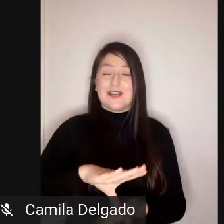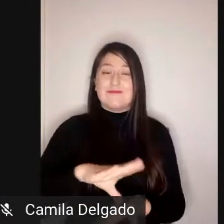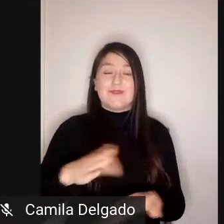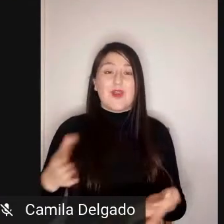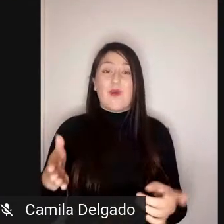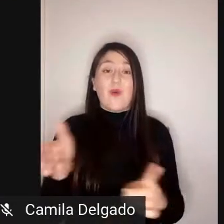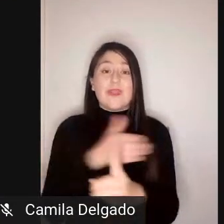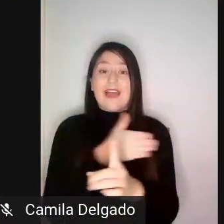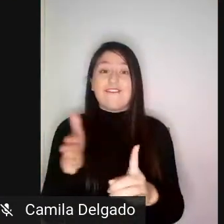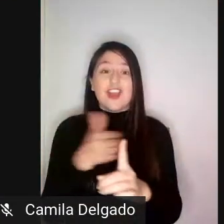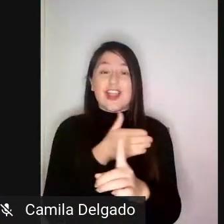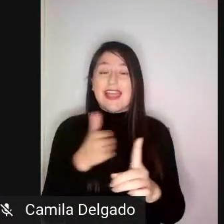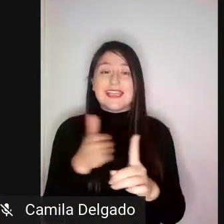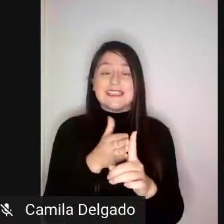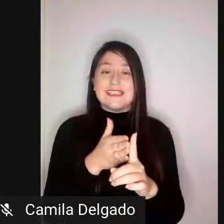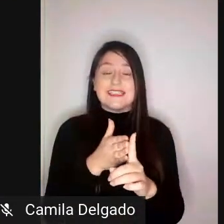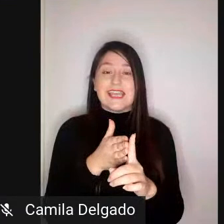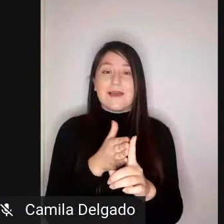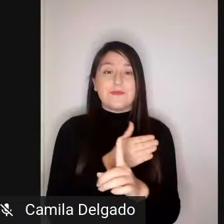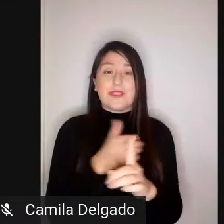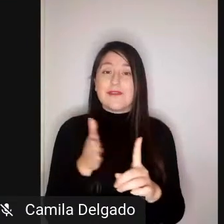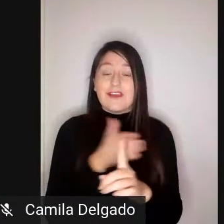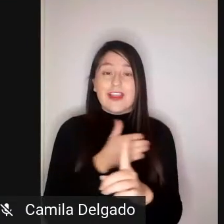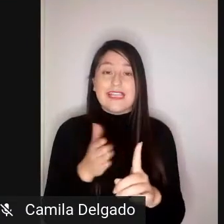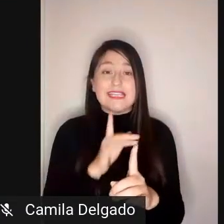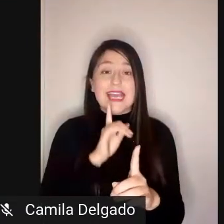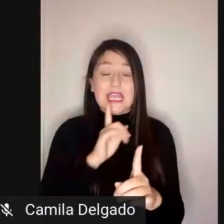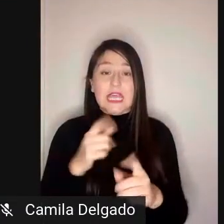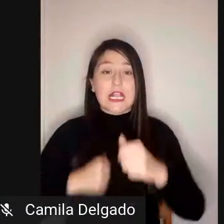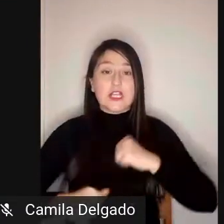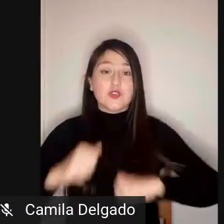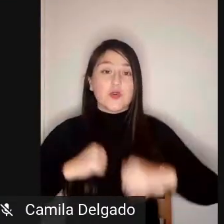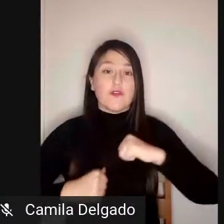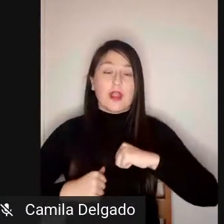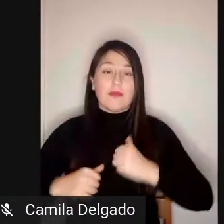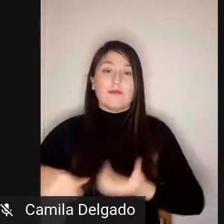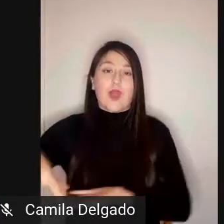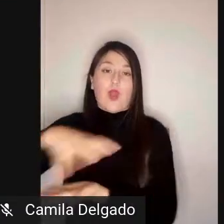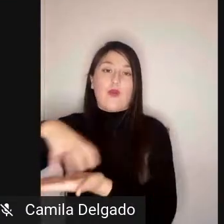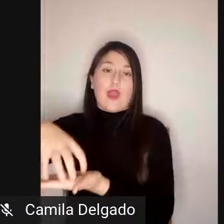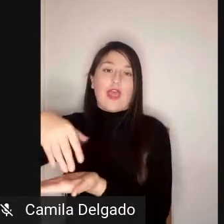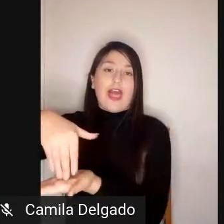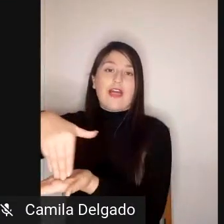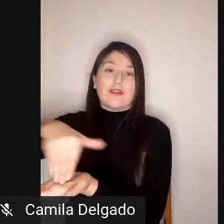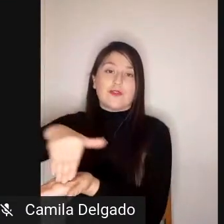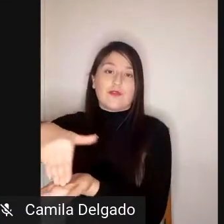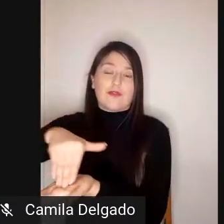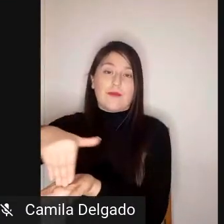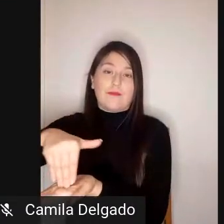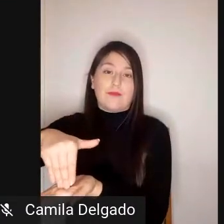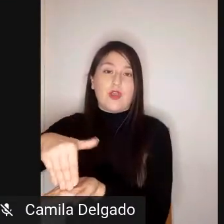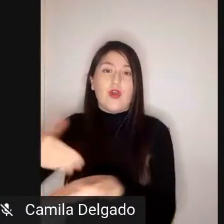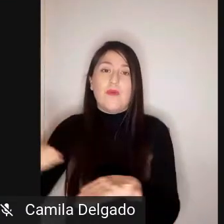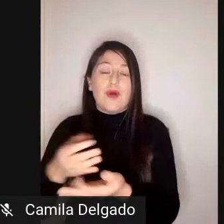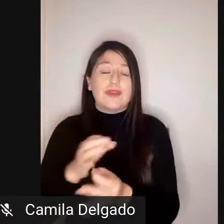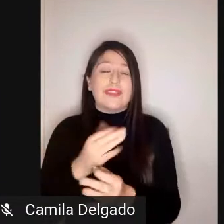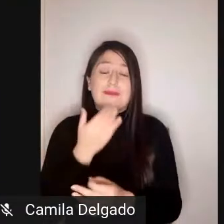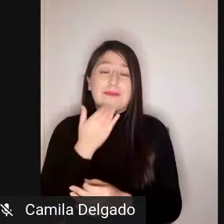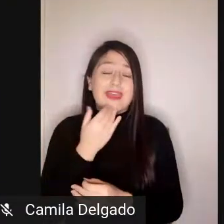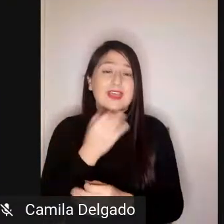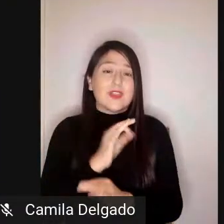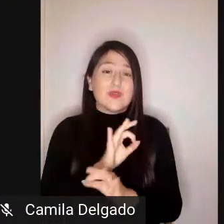como siempre la han vivido los sectores más pobres, como nunca la habían vivido algunos sectores medios, pienso en